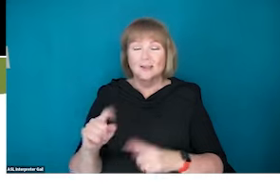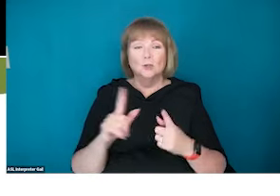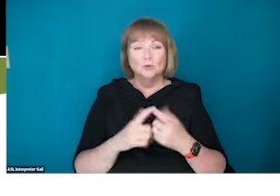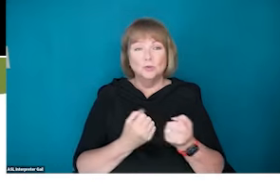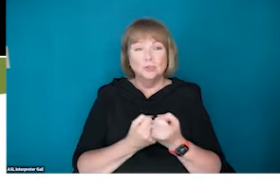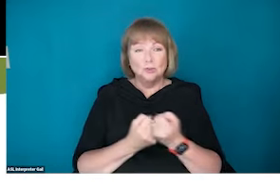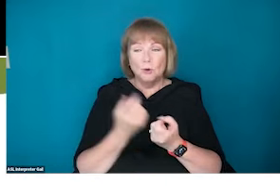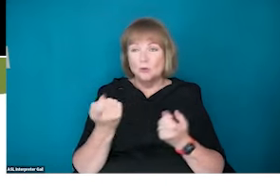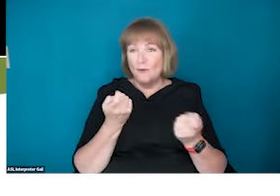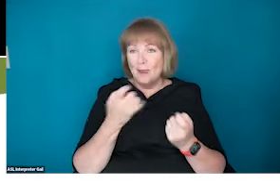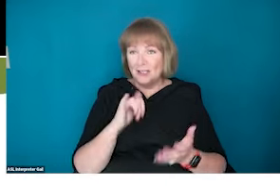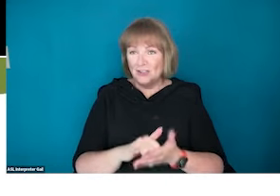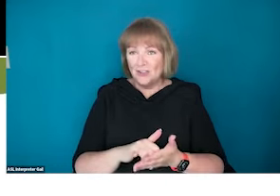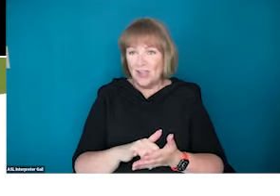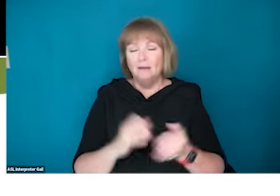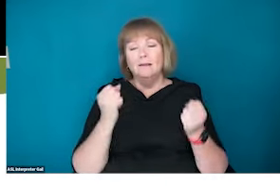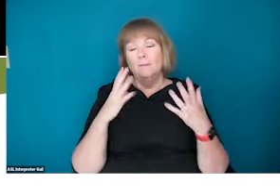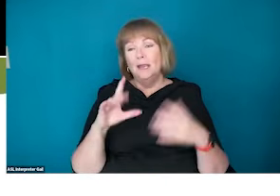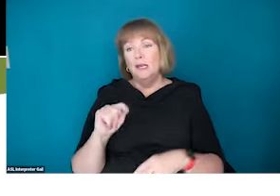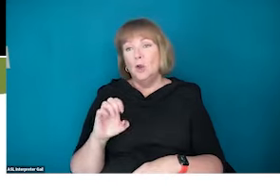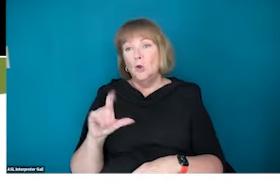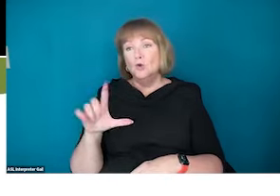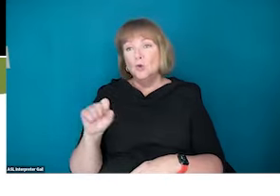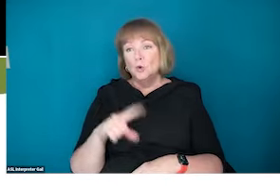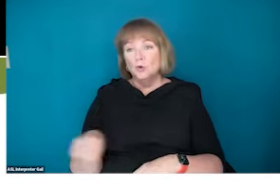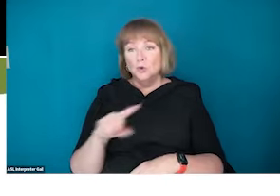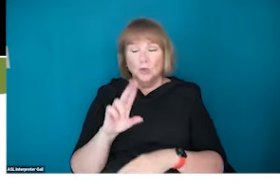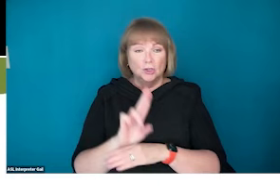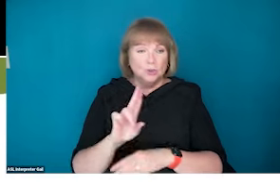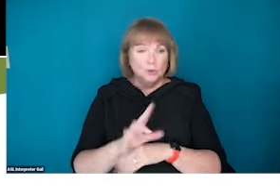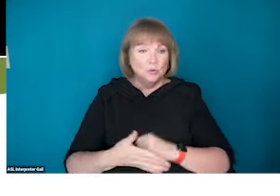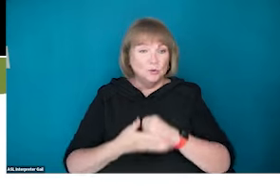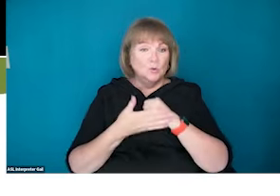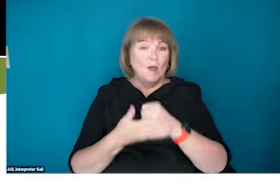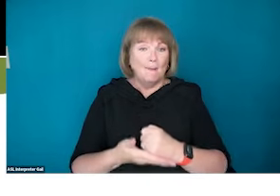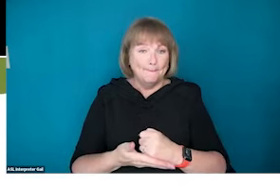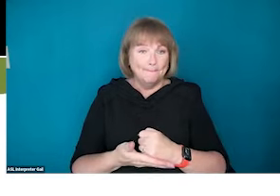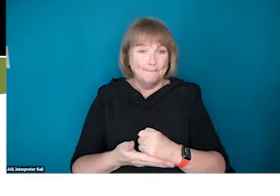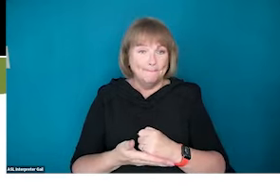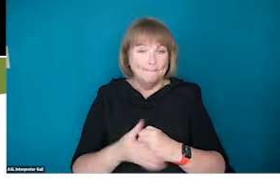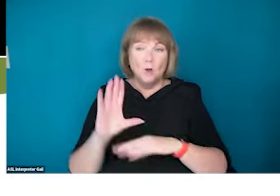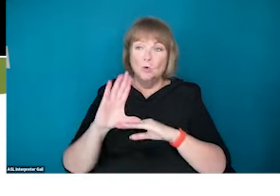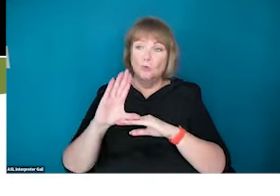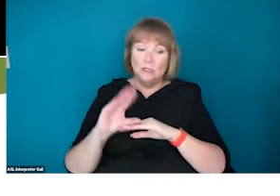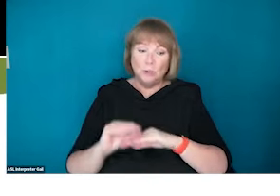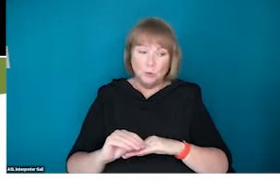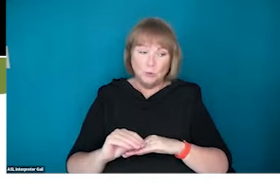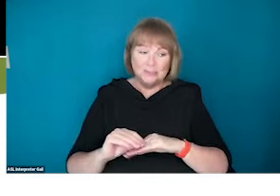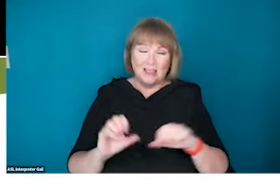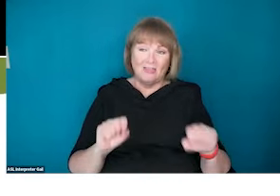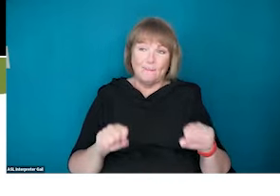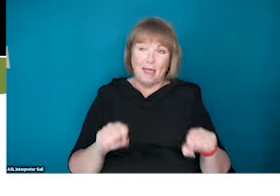monetario, muchísimas límites en lo que yo puedo sacar de una tarjeta de crédito o en lo que yo puedo usar en una tarjeta de crédito por